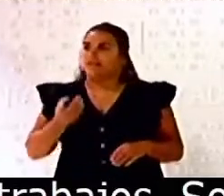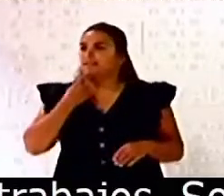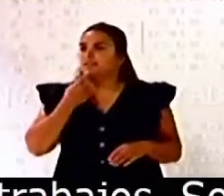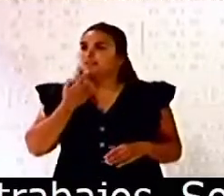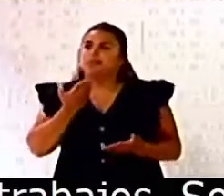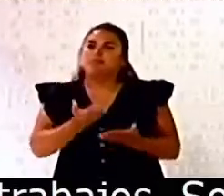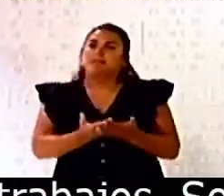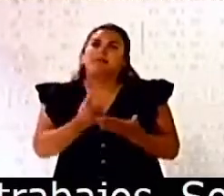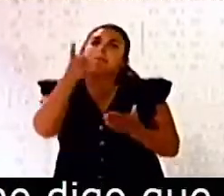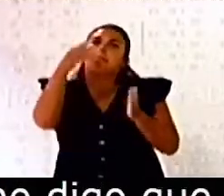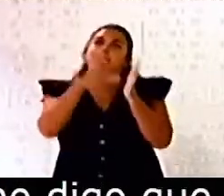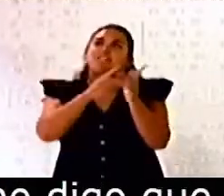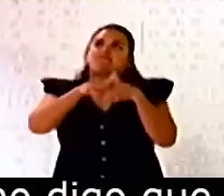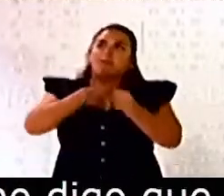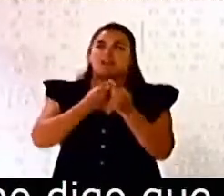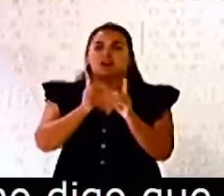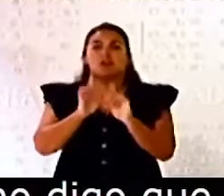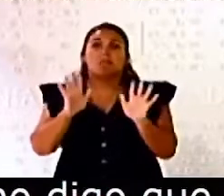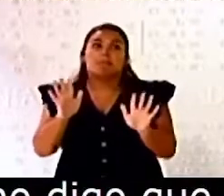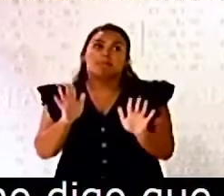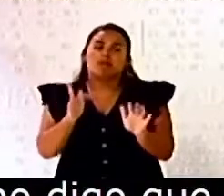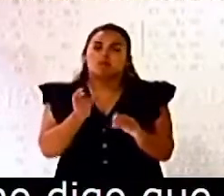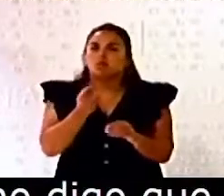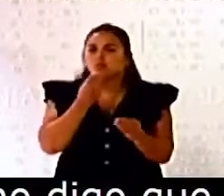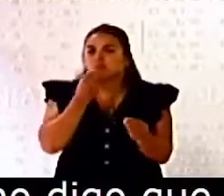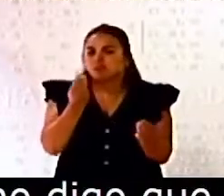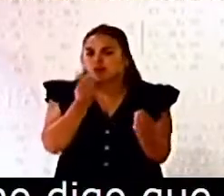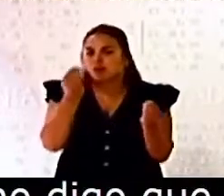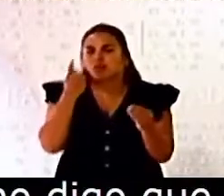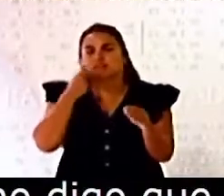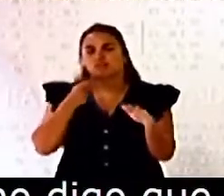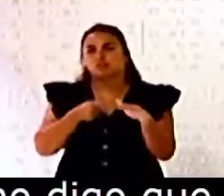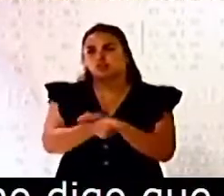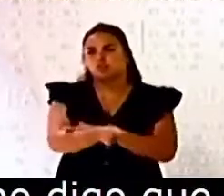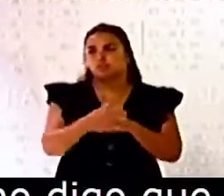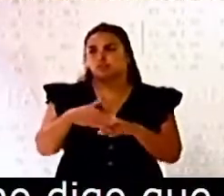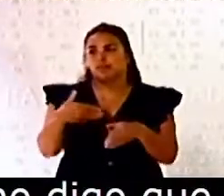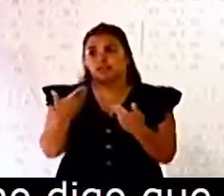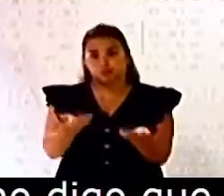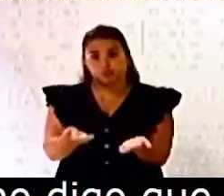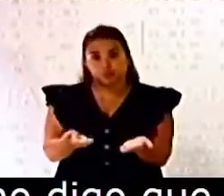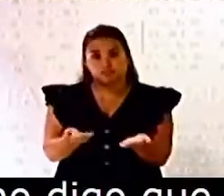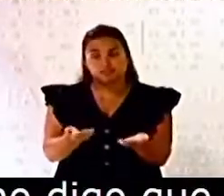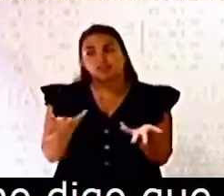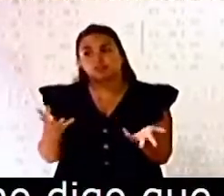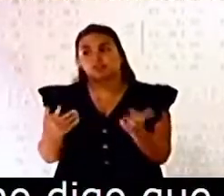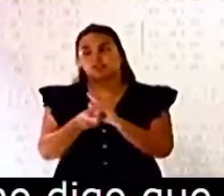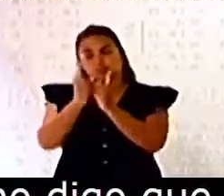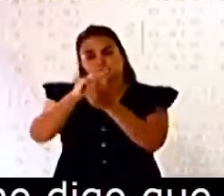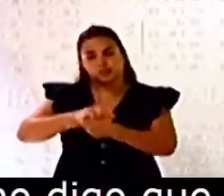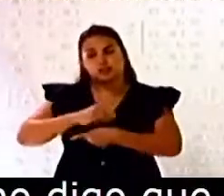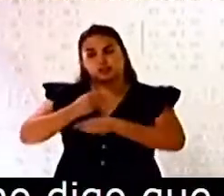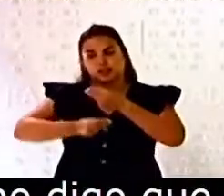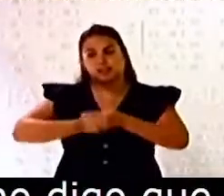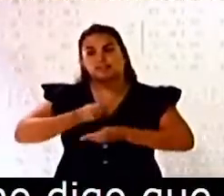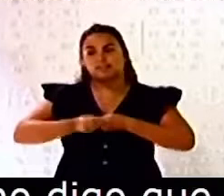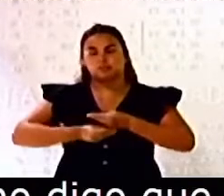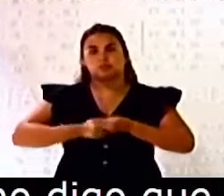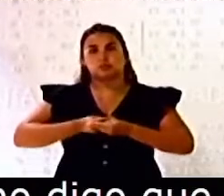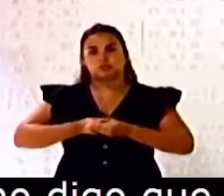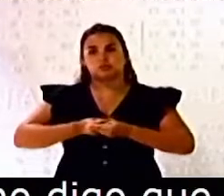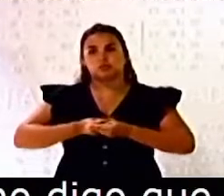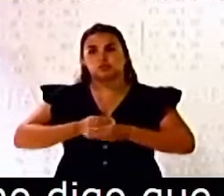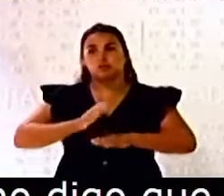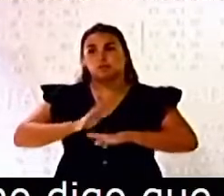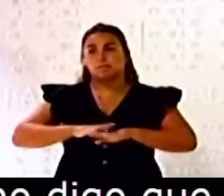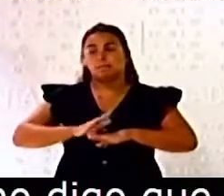1000 familias, pero lo poco que mejoremos la solicitud de estas ayudas, con esta modificación que hacemos de la intensidad